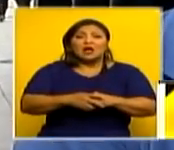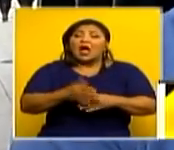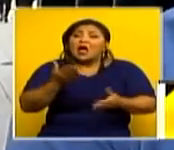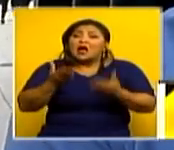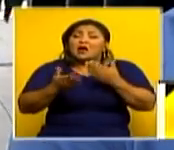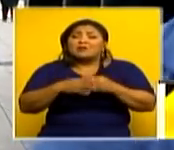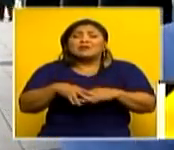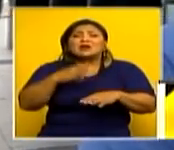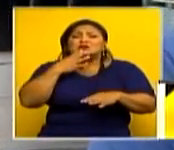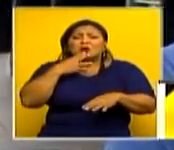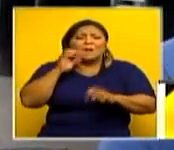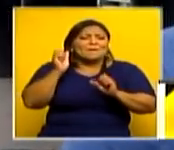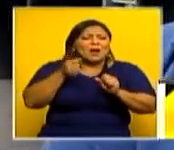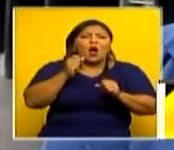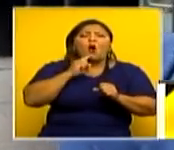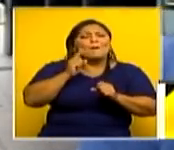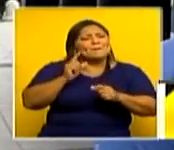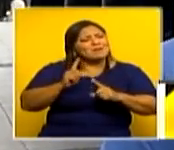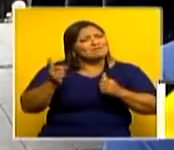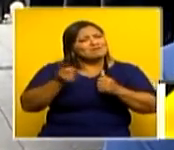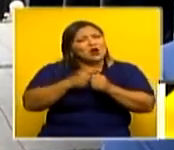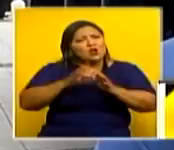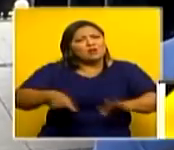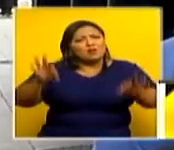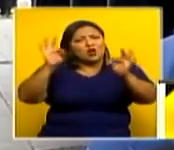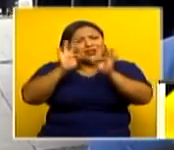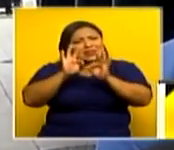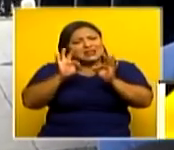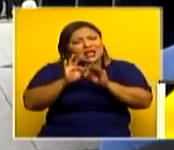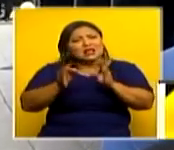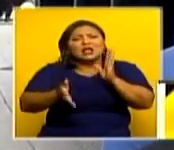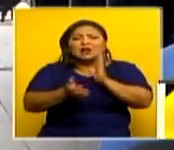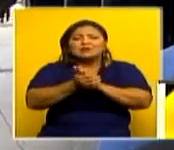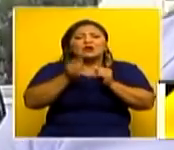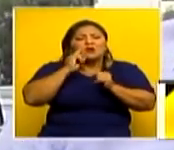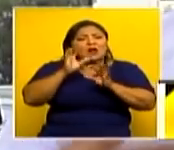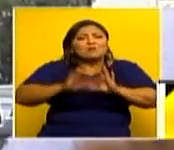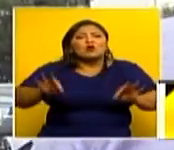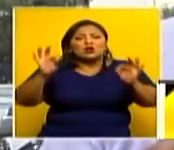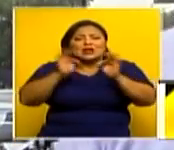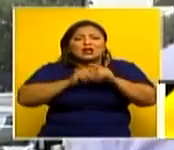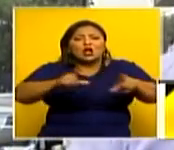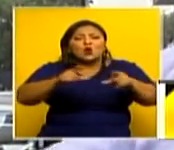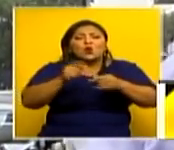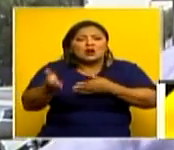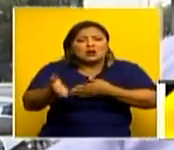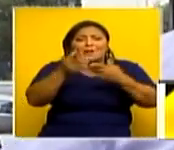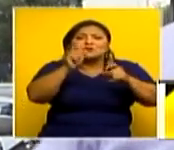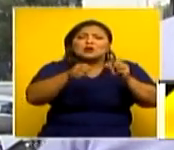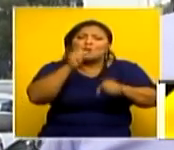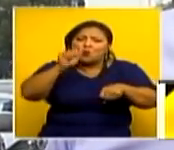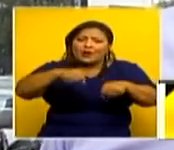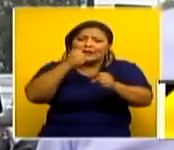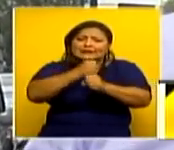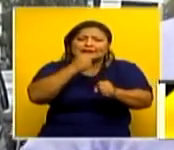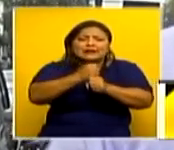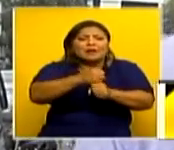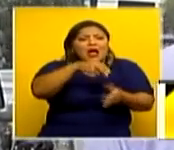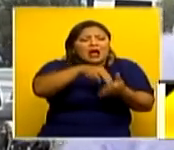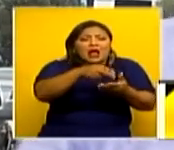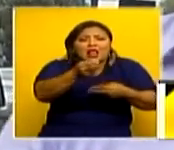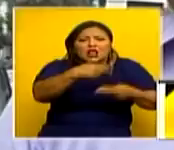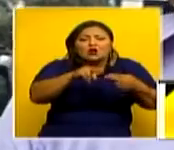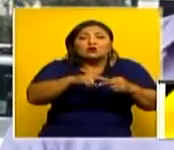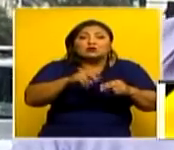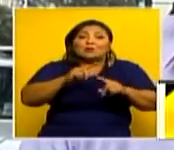Debería prepararlos y darle un espacio a los comerciantes. Si a mí me dicen, no se para aquí en esquina, yo no